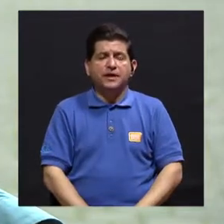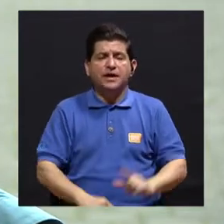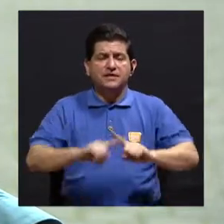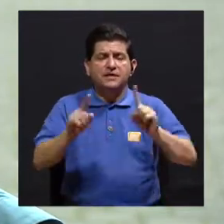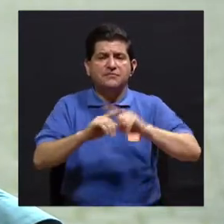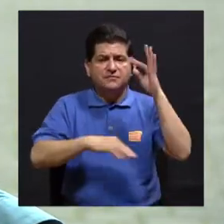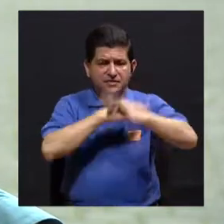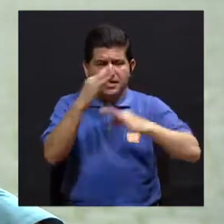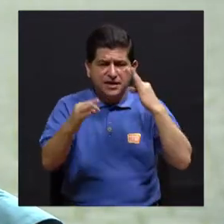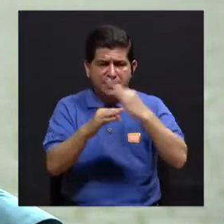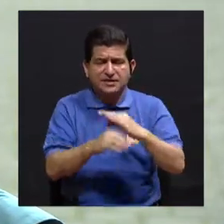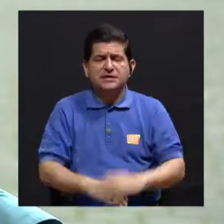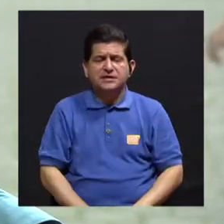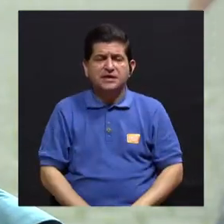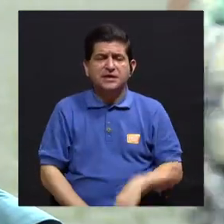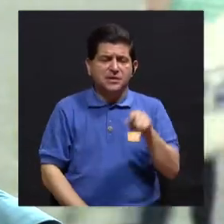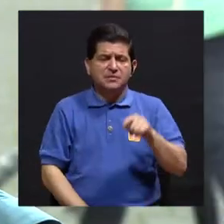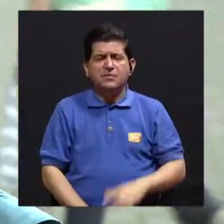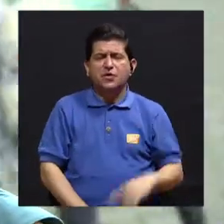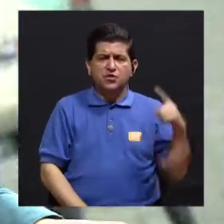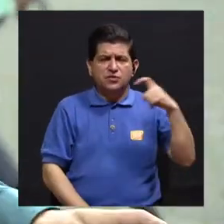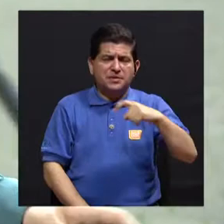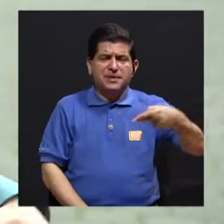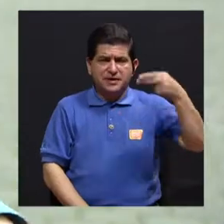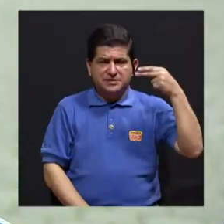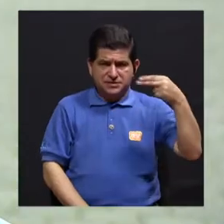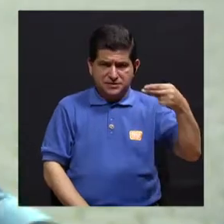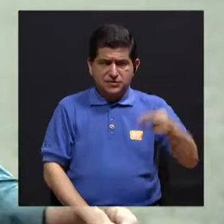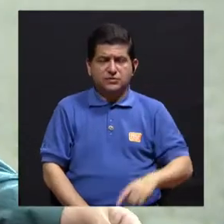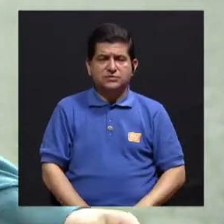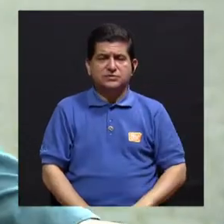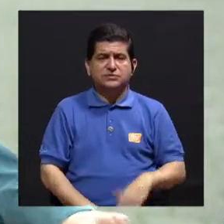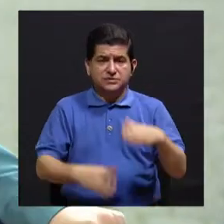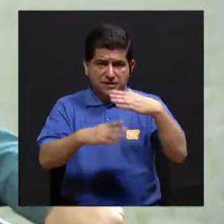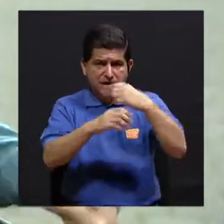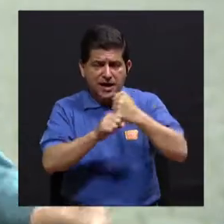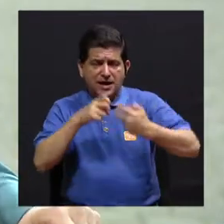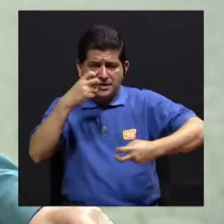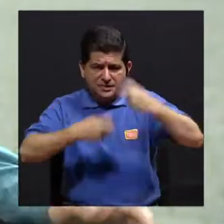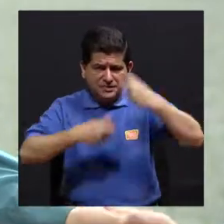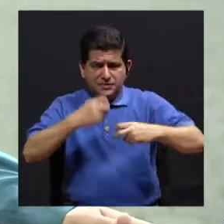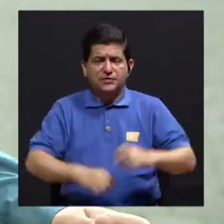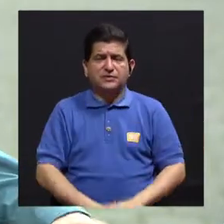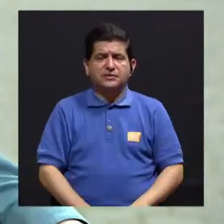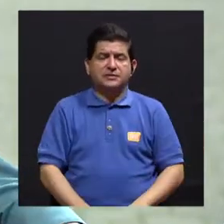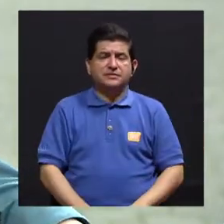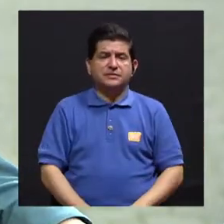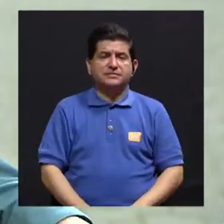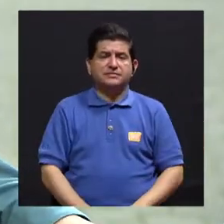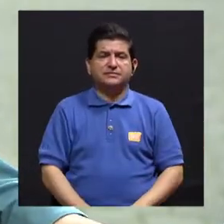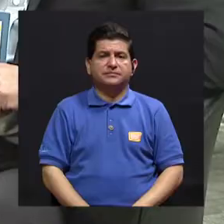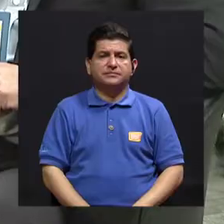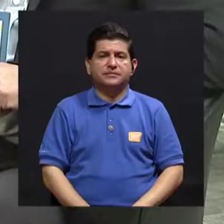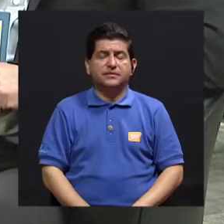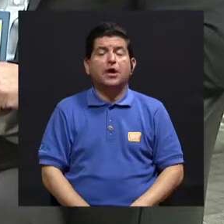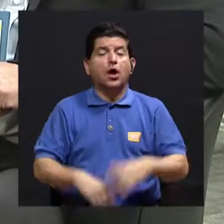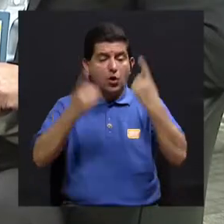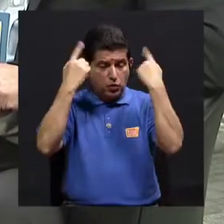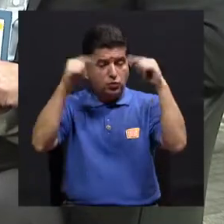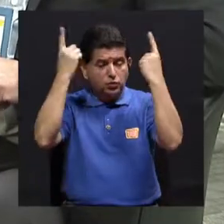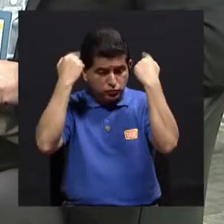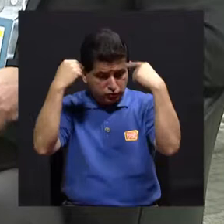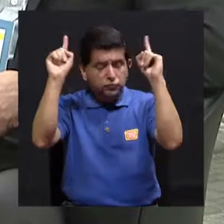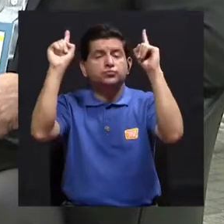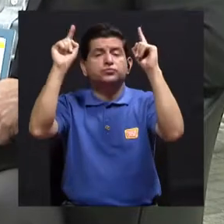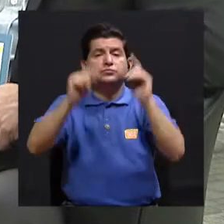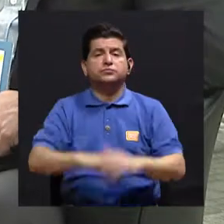combate diferentes tipos de helmintiasis producidas por diferentes grupos de parásitos, ¿verdad?, dentro de los helmintos. Es muy